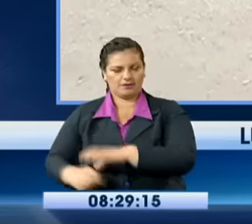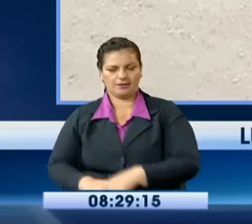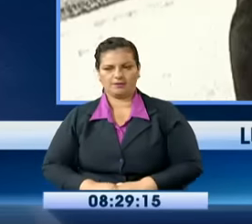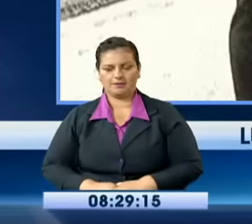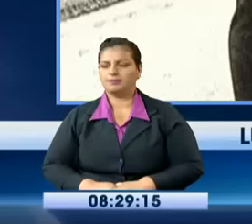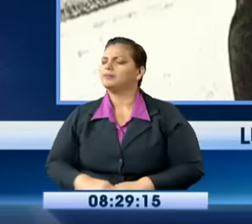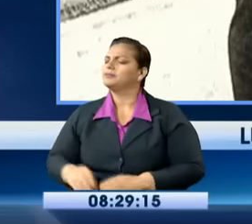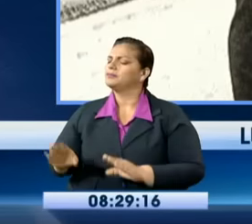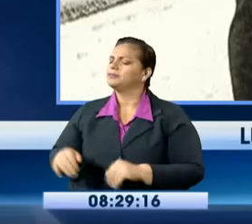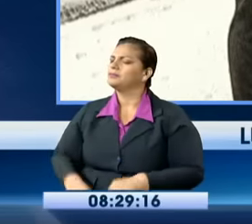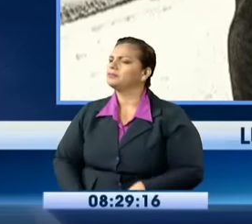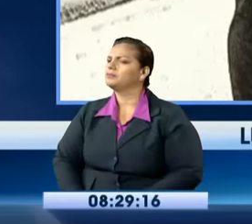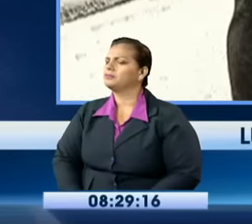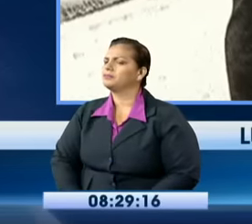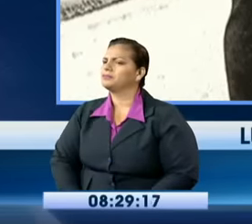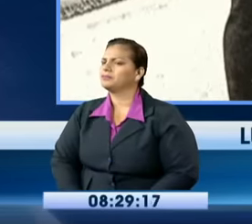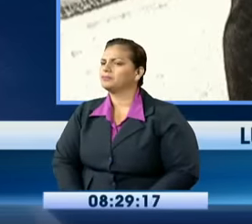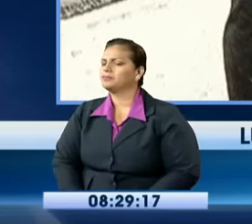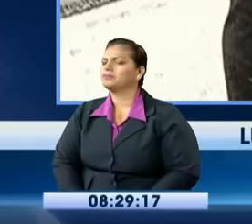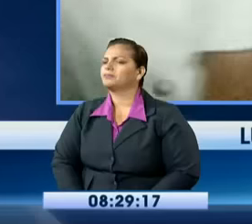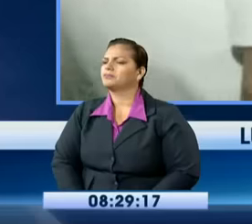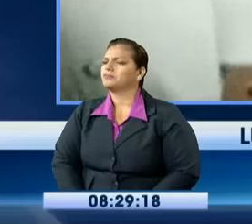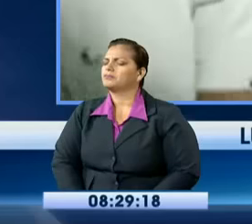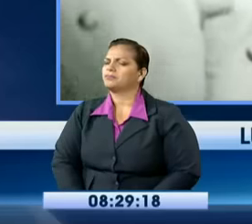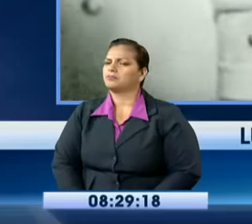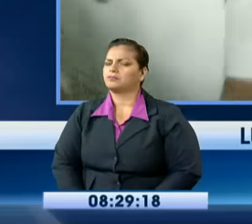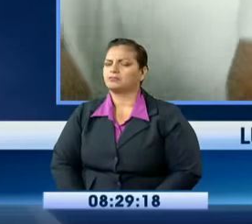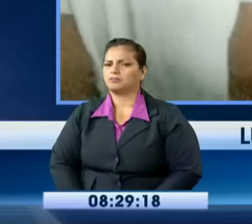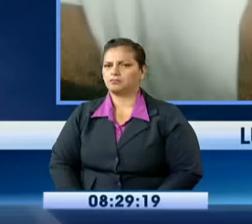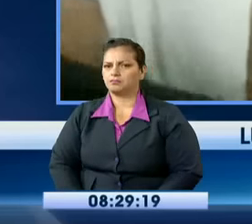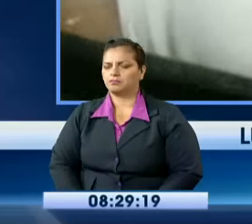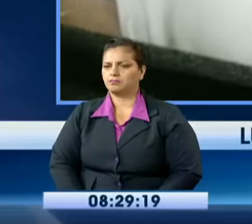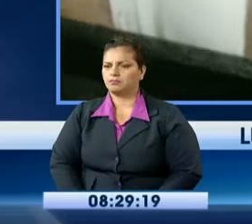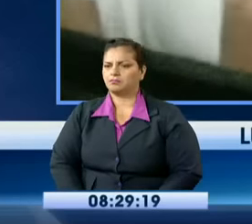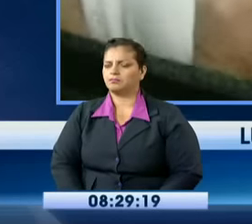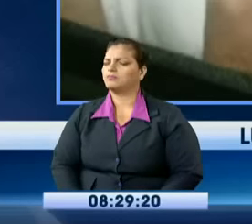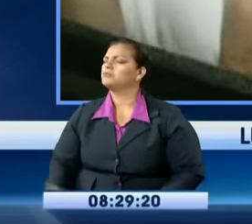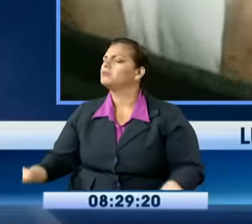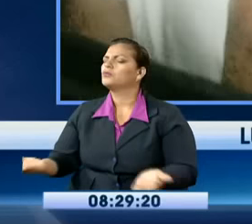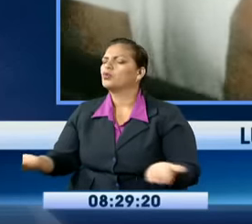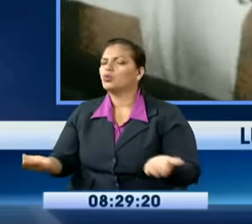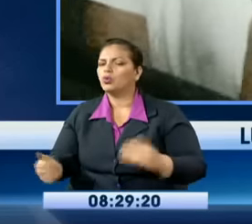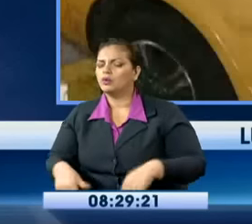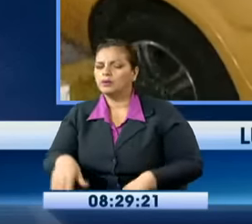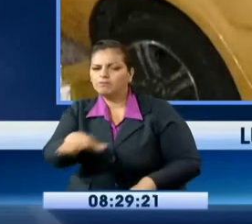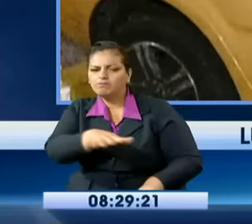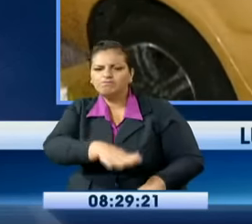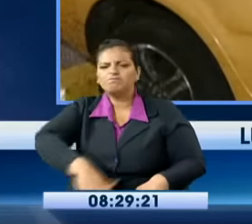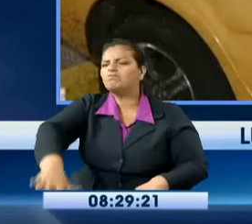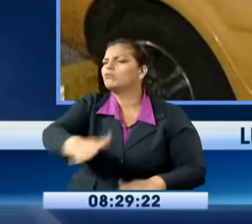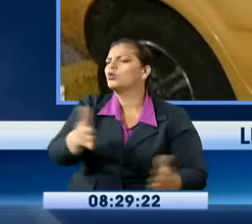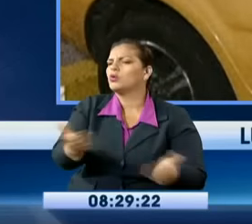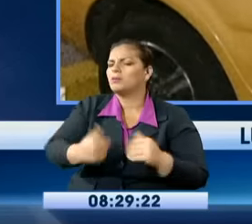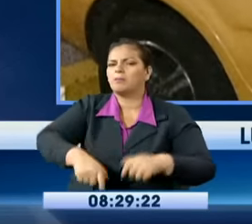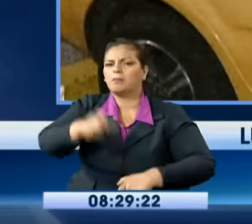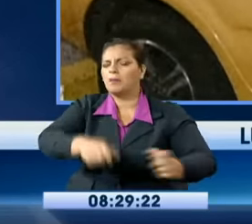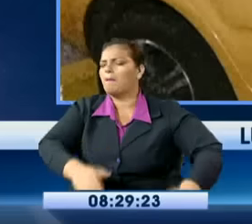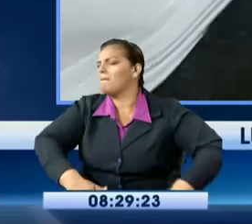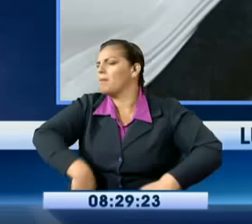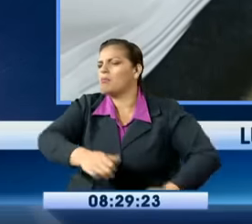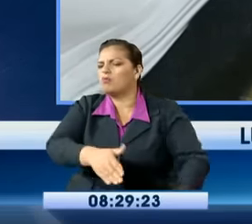frecuencia se presentan? Ya, en este caso, las zonas que aportan con mayor número de eventos referentes a muertes violentas particularmente,